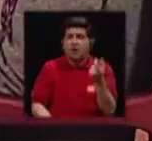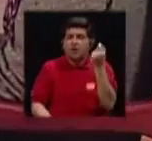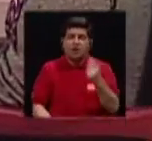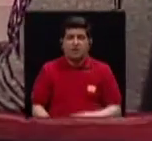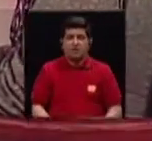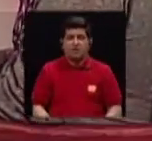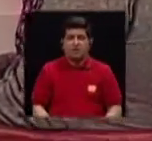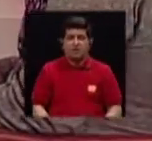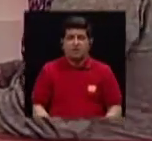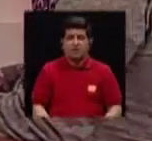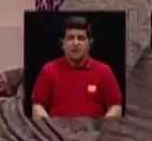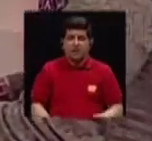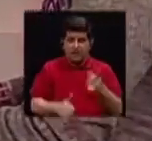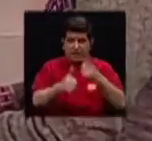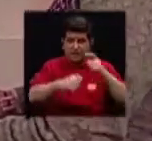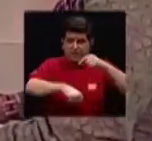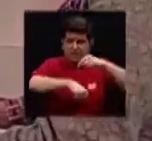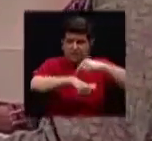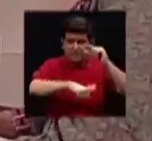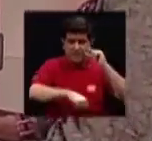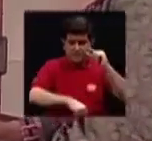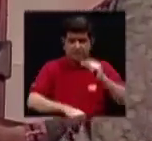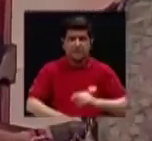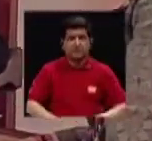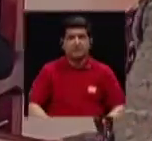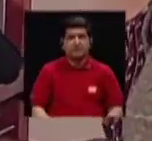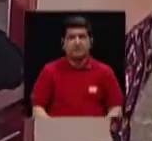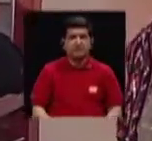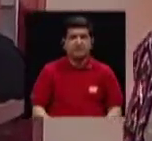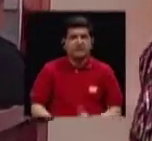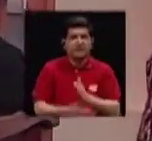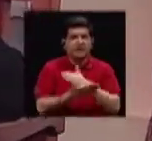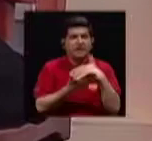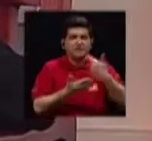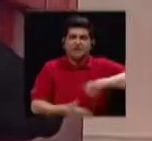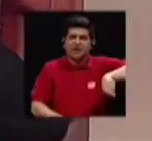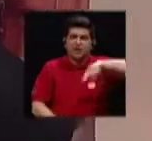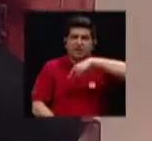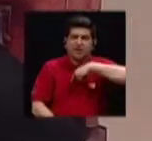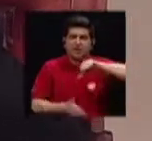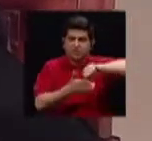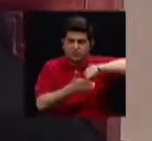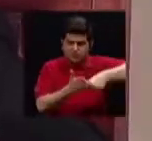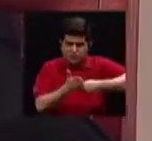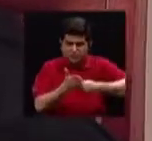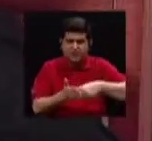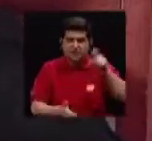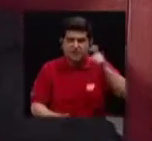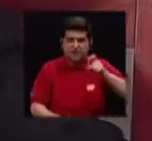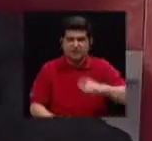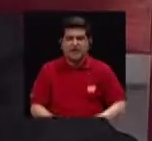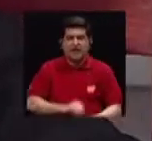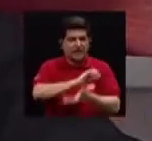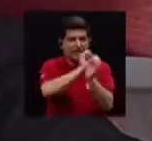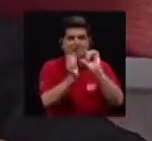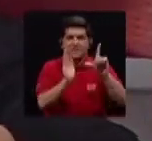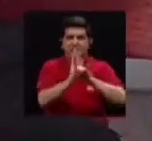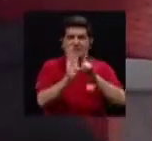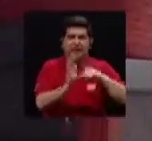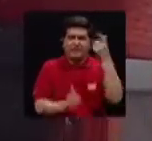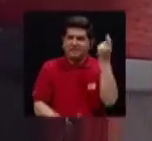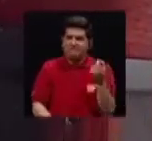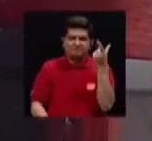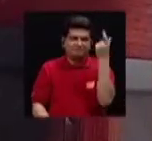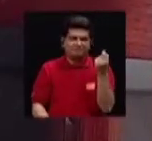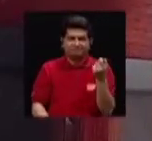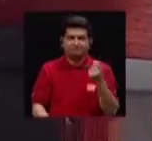provisional es algo en lo que nosotros hacemos énfasis, es necesario reformar la ley de pensiones. ¿Por